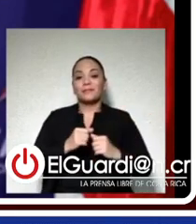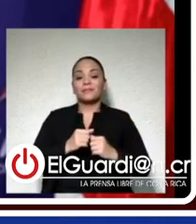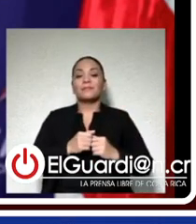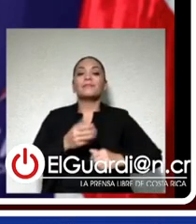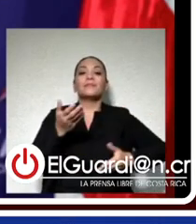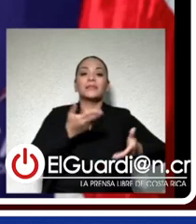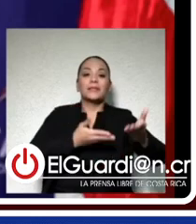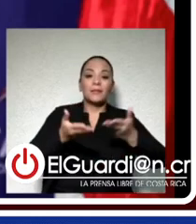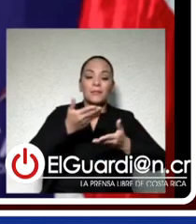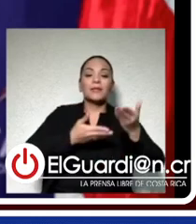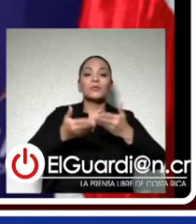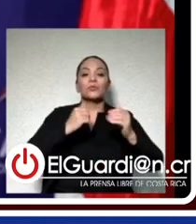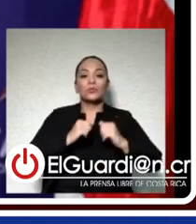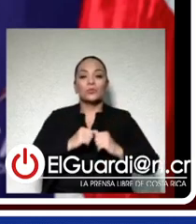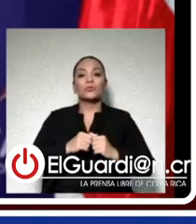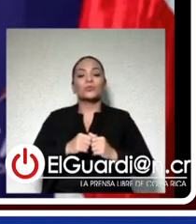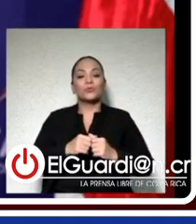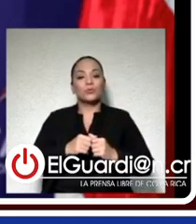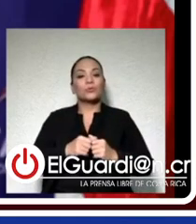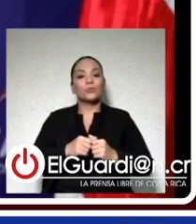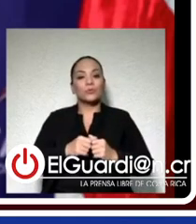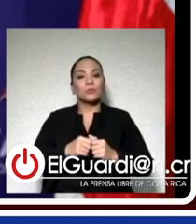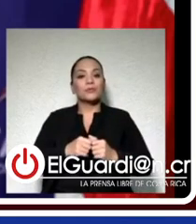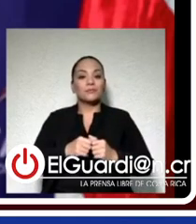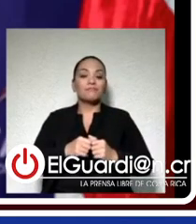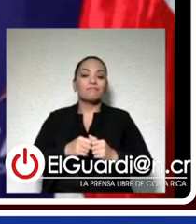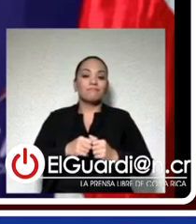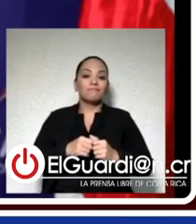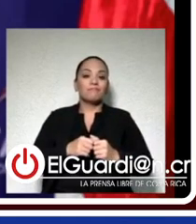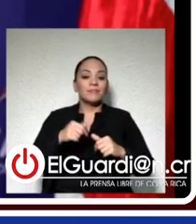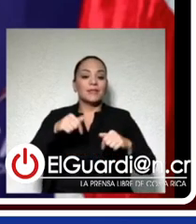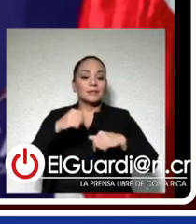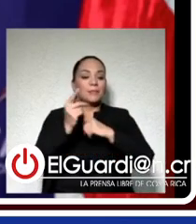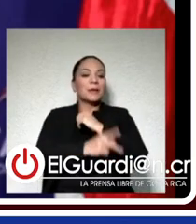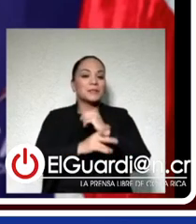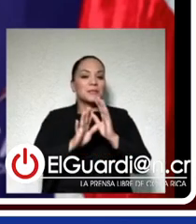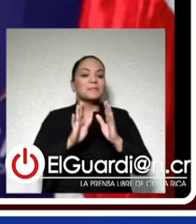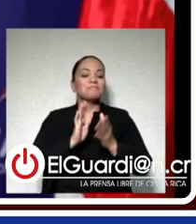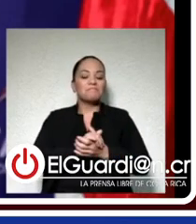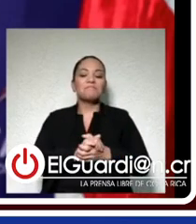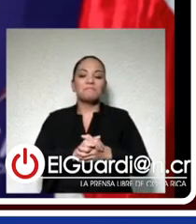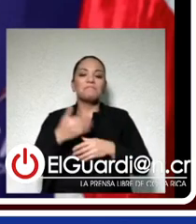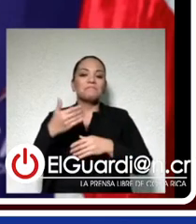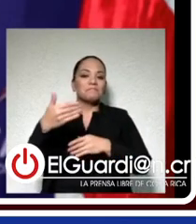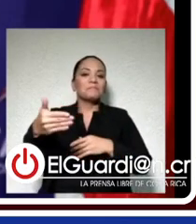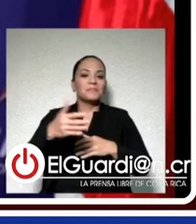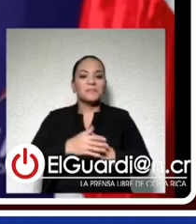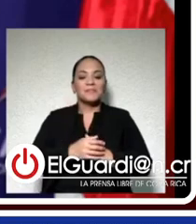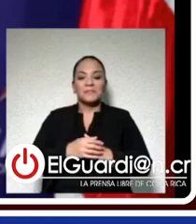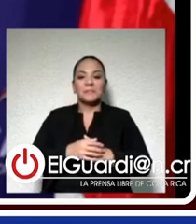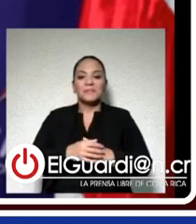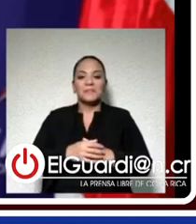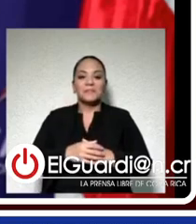servicios noticiosos de este país. Hay tiempo, pero ellos quieren...